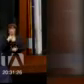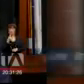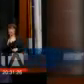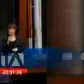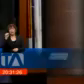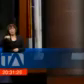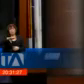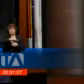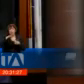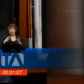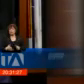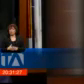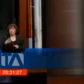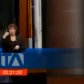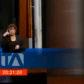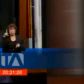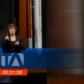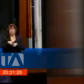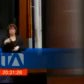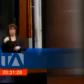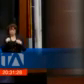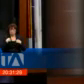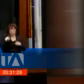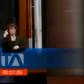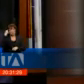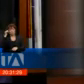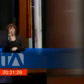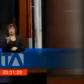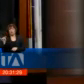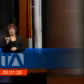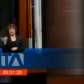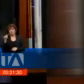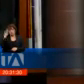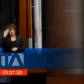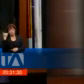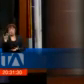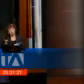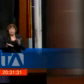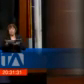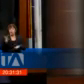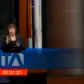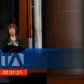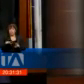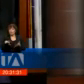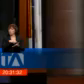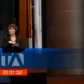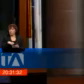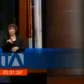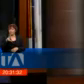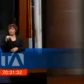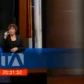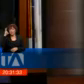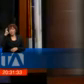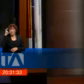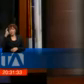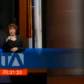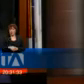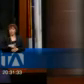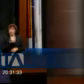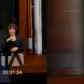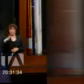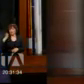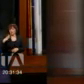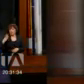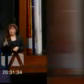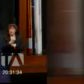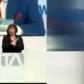tiene toda la razón, no hay ninguna cuestión, y suponiendo que se dice que no lo creo. Creo que el señor Assange tiene